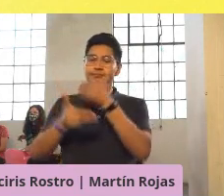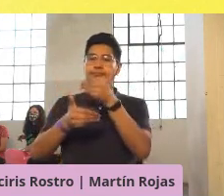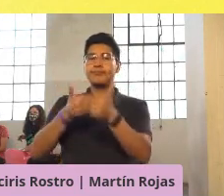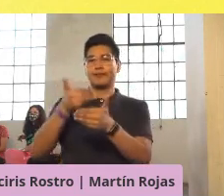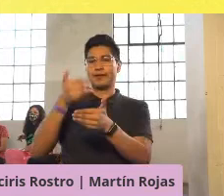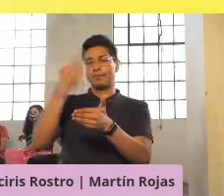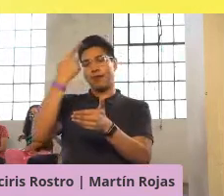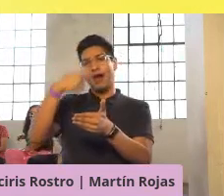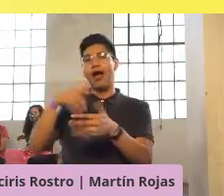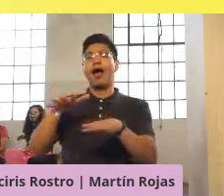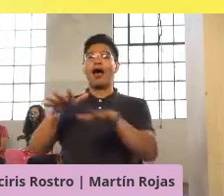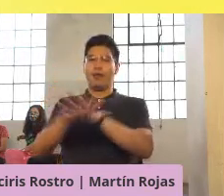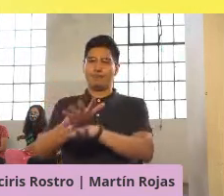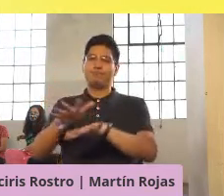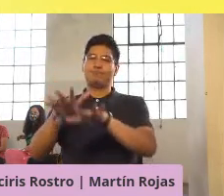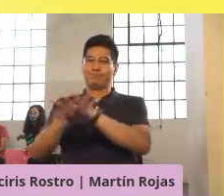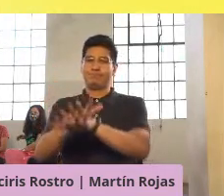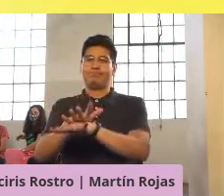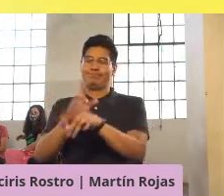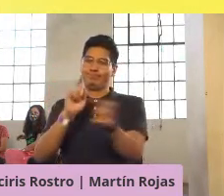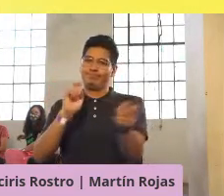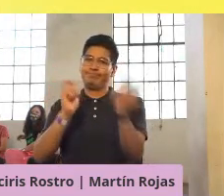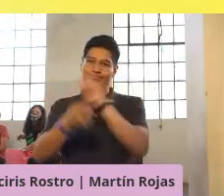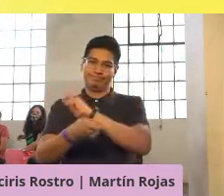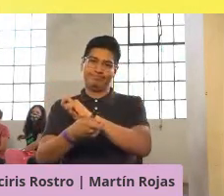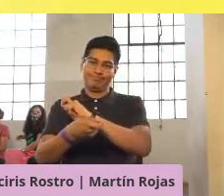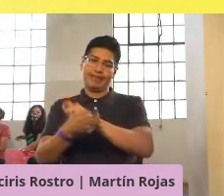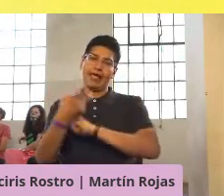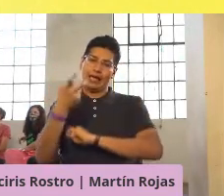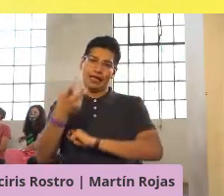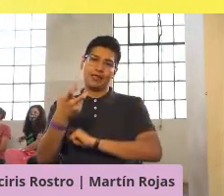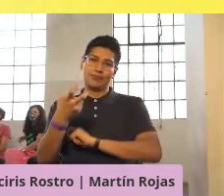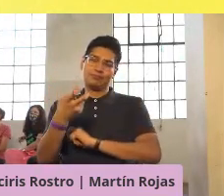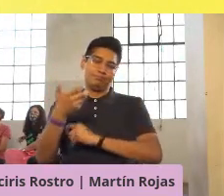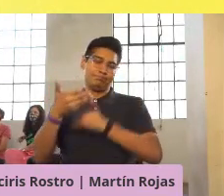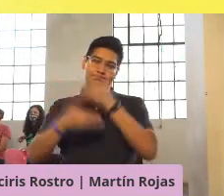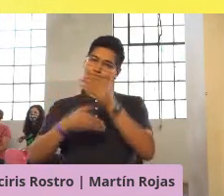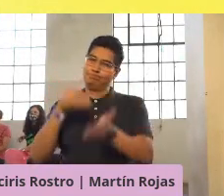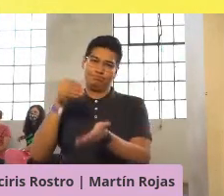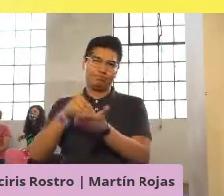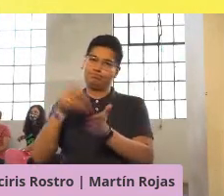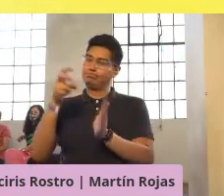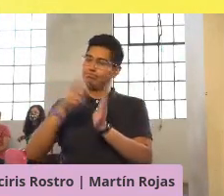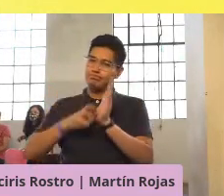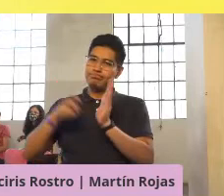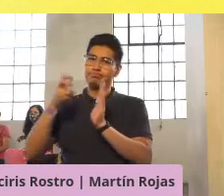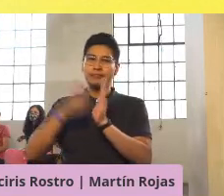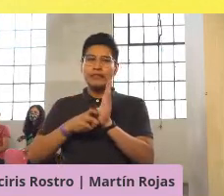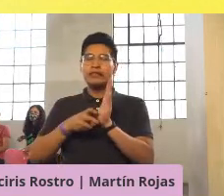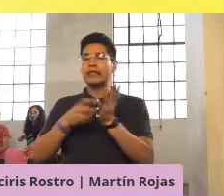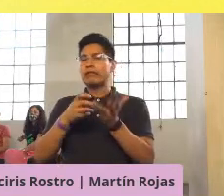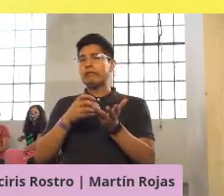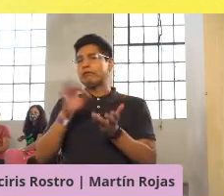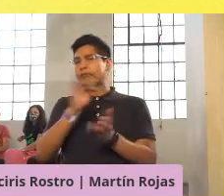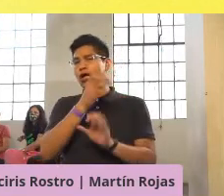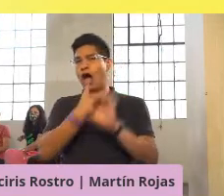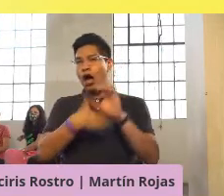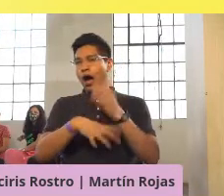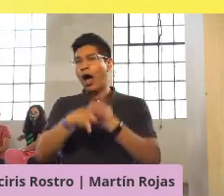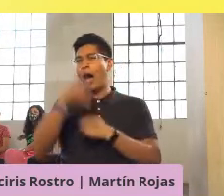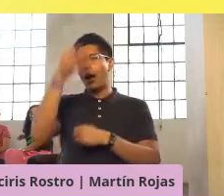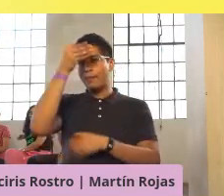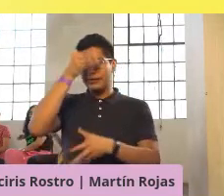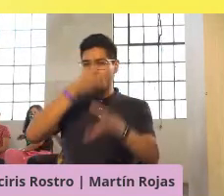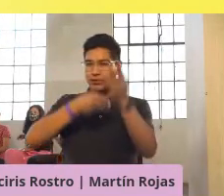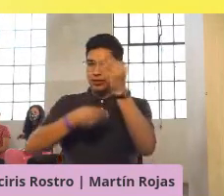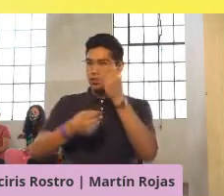que estamos en un proceso de absoluta deconstrucción, ¿no? Y de desaprender y de resignificarnos y todo eso,